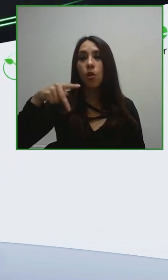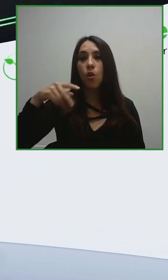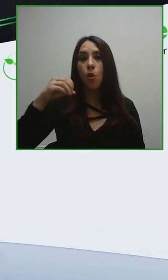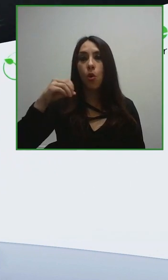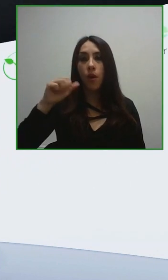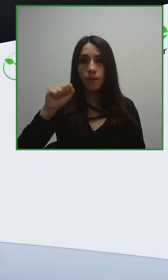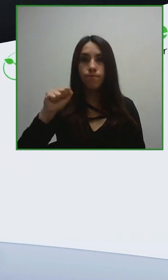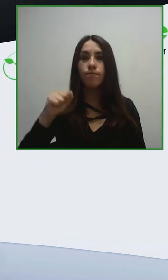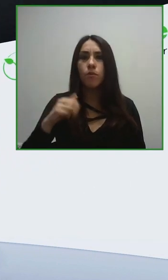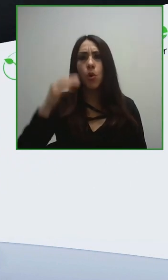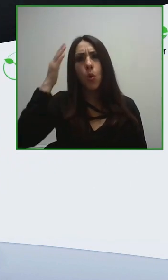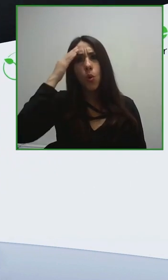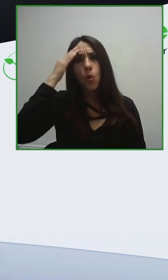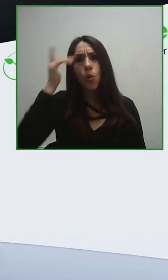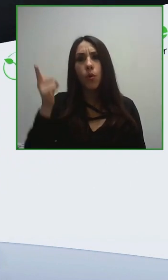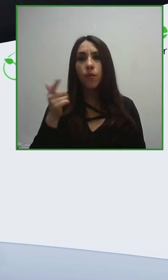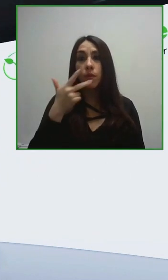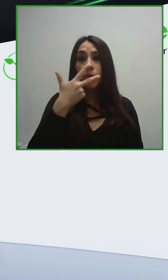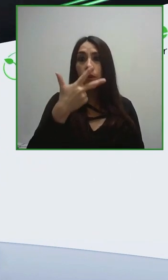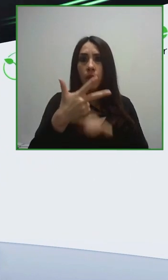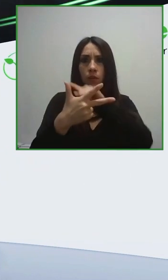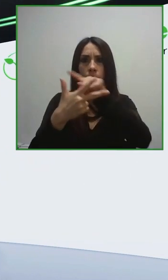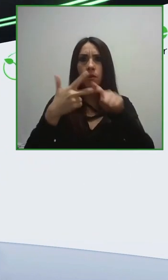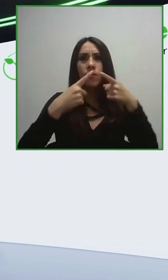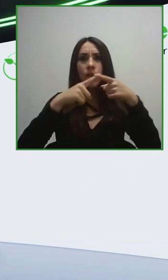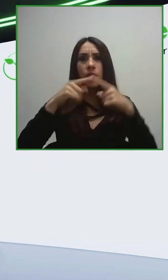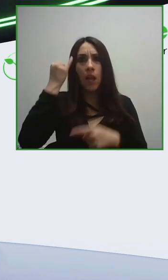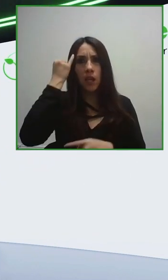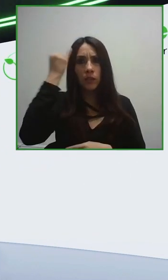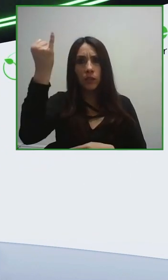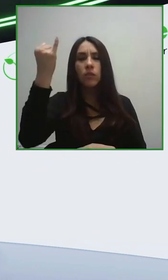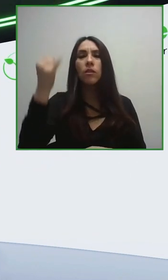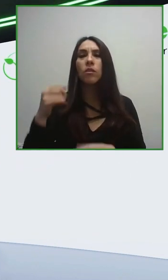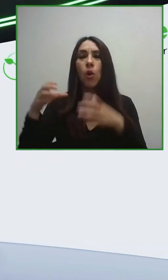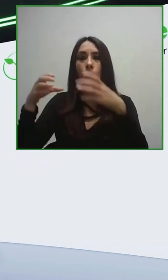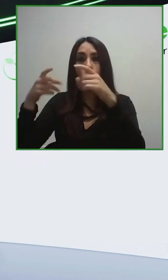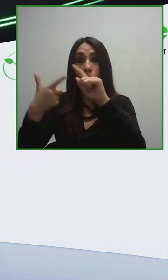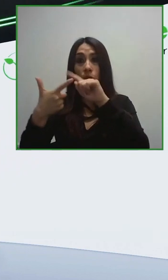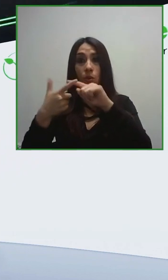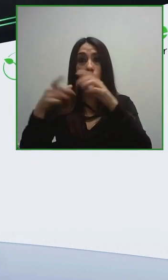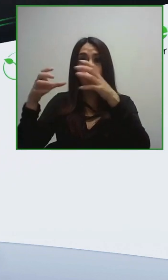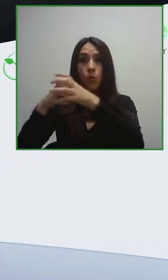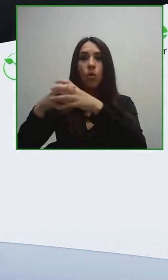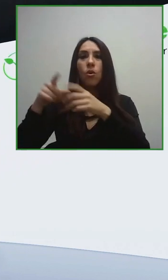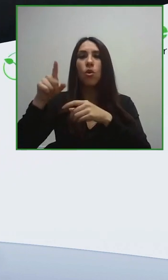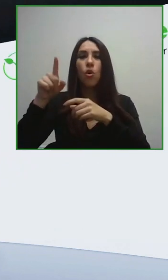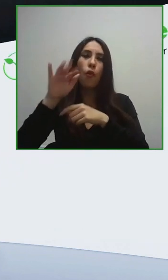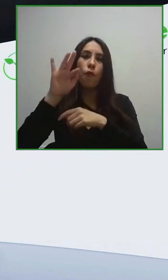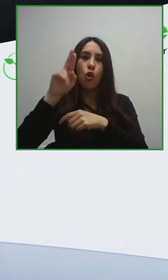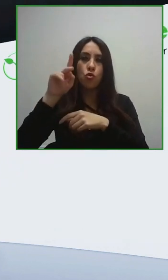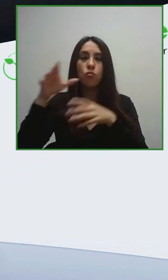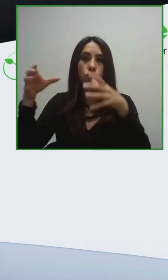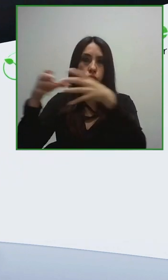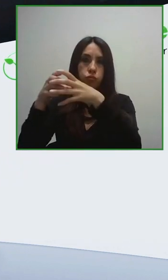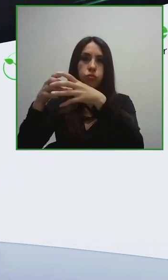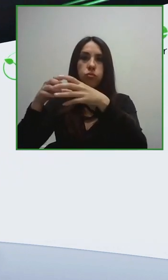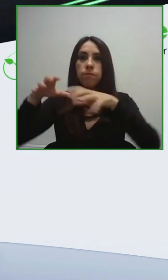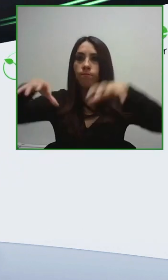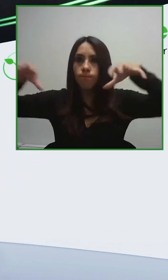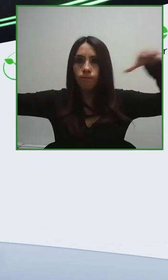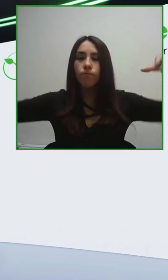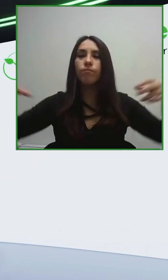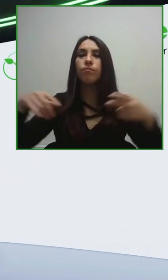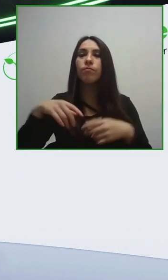Fundación ERES, una fundación chilena que ha creado monociclos inclusivos para llevar a personas con discapacidad a